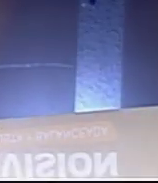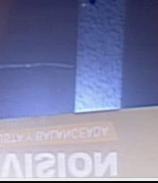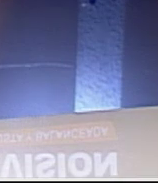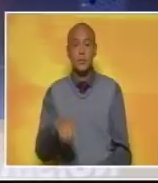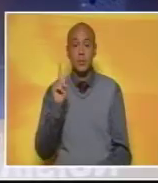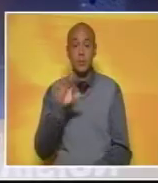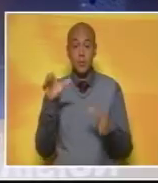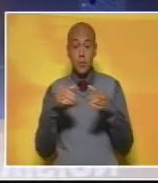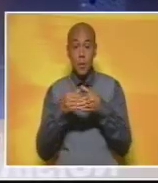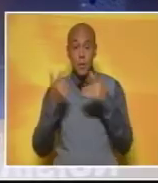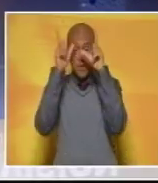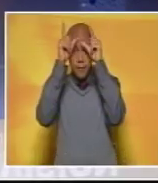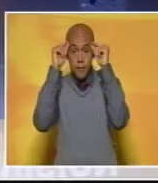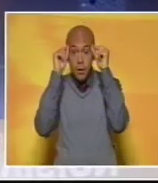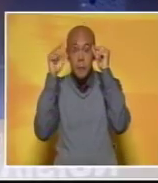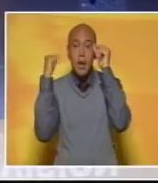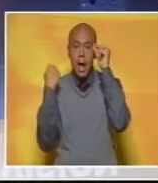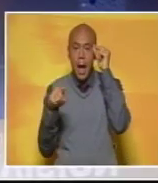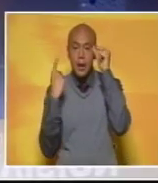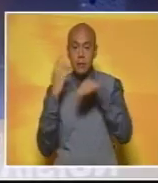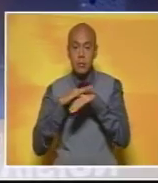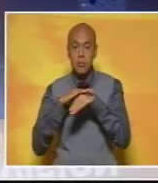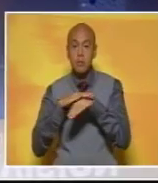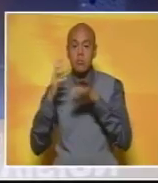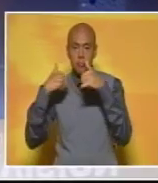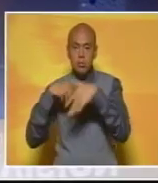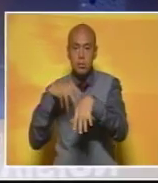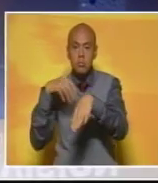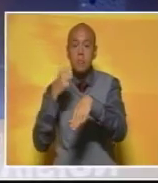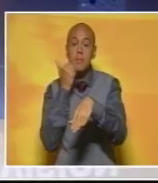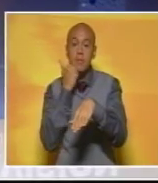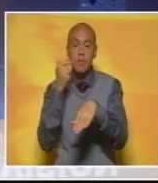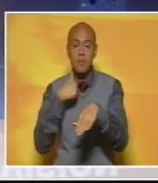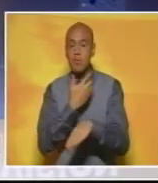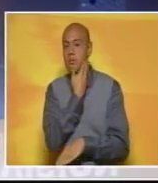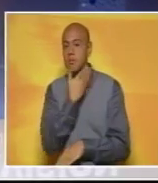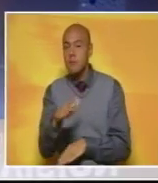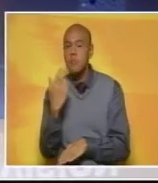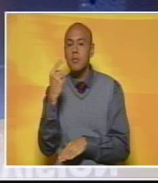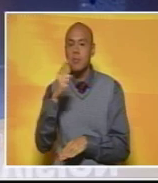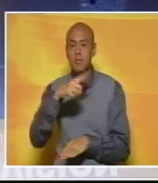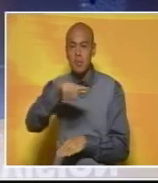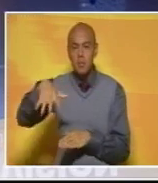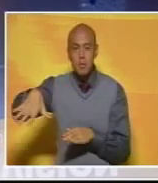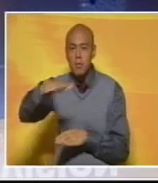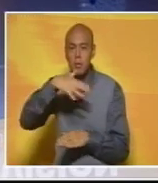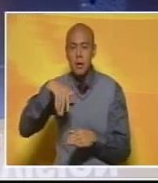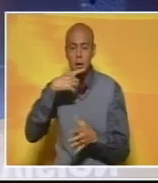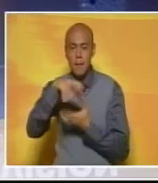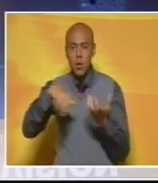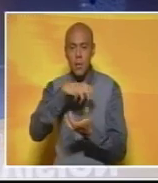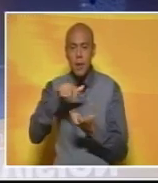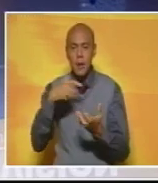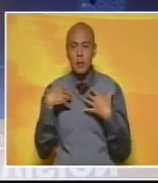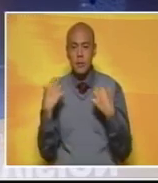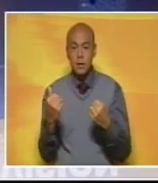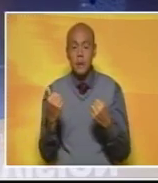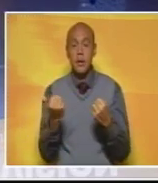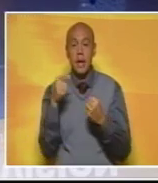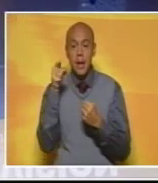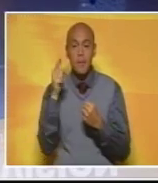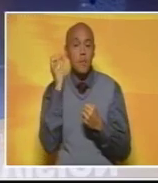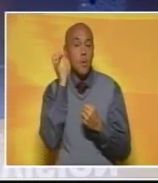El gremio de enfermería salió nuevamente a reclamar sus derechos y a rechazar la grave situación que vive el sector salud. Maoli